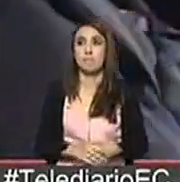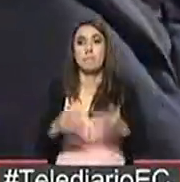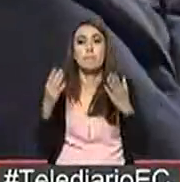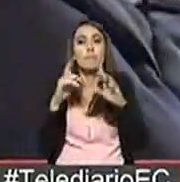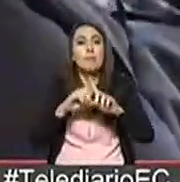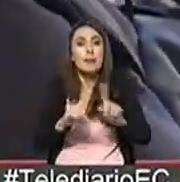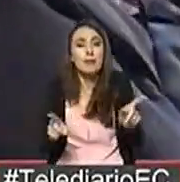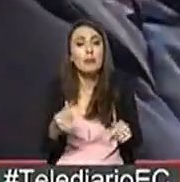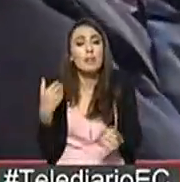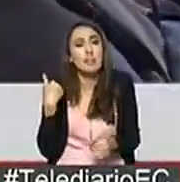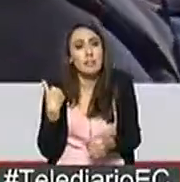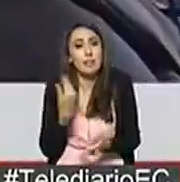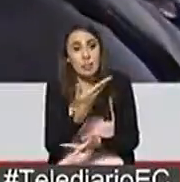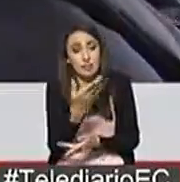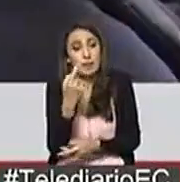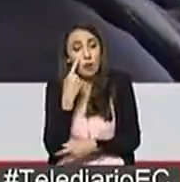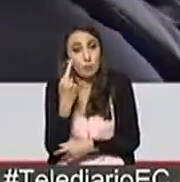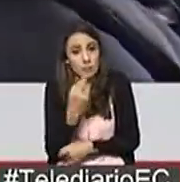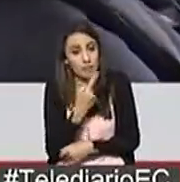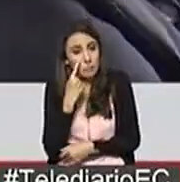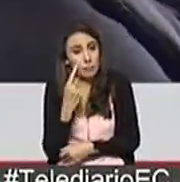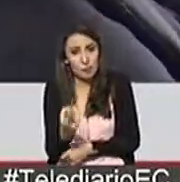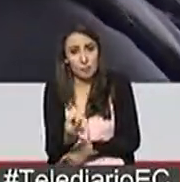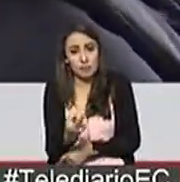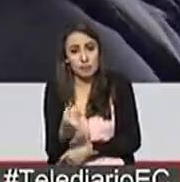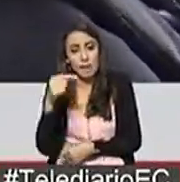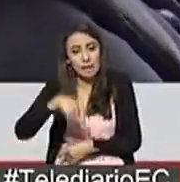haber elementos objetivos y aquí